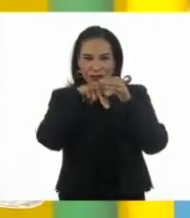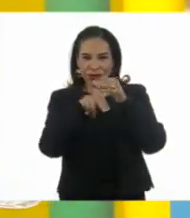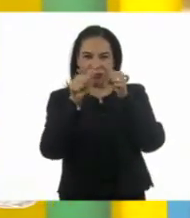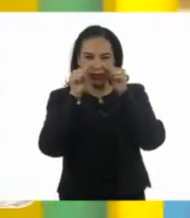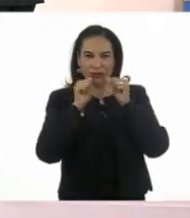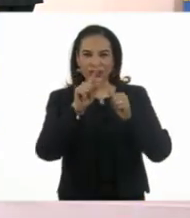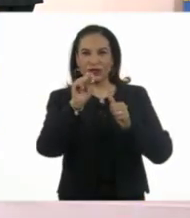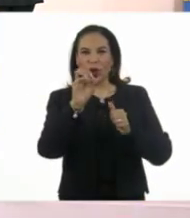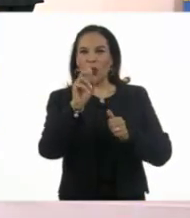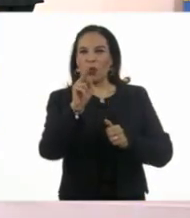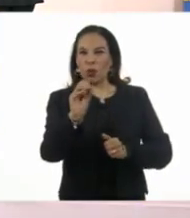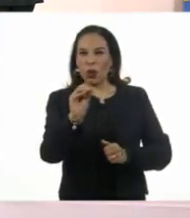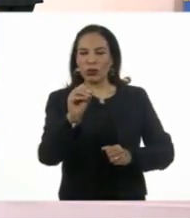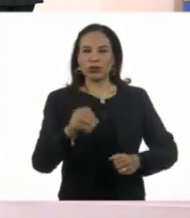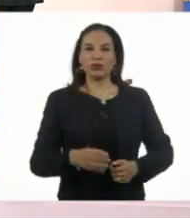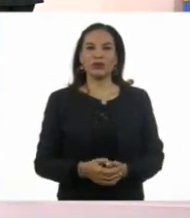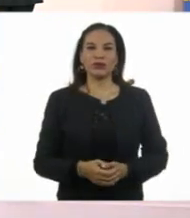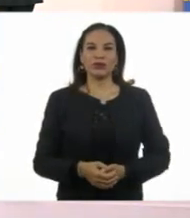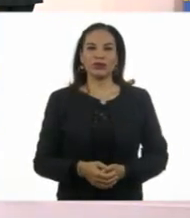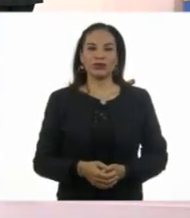El topo.